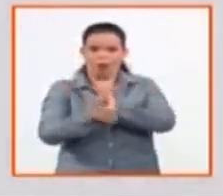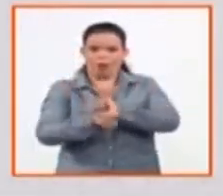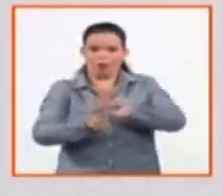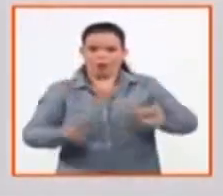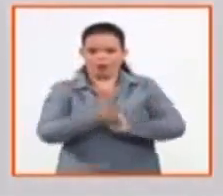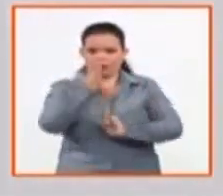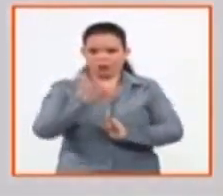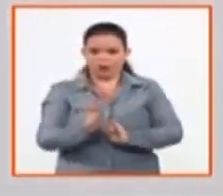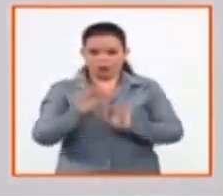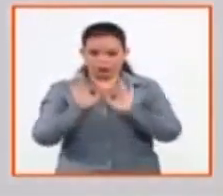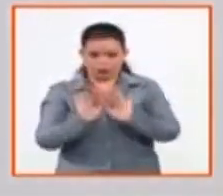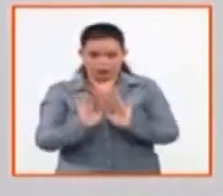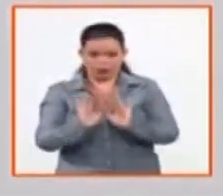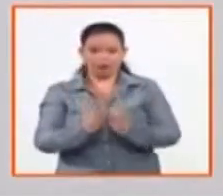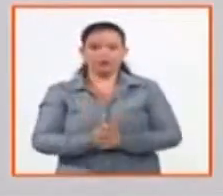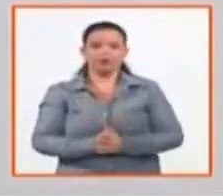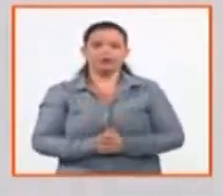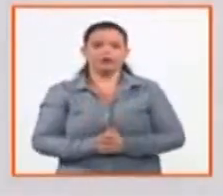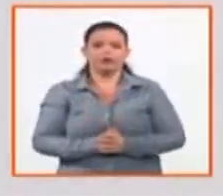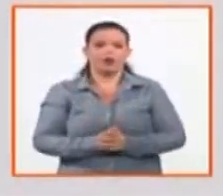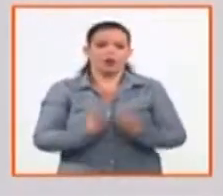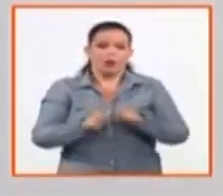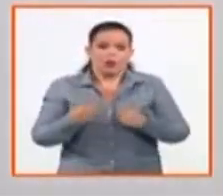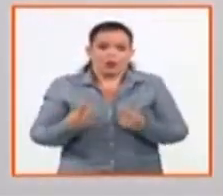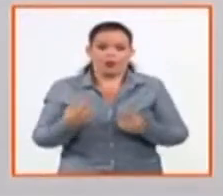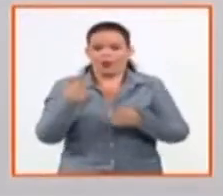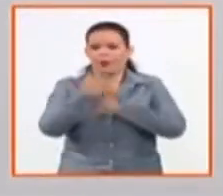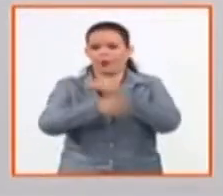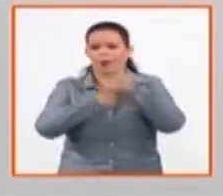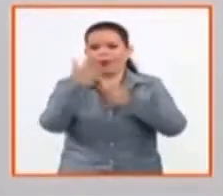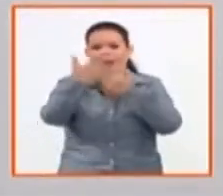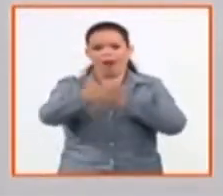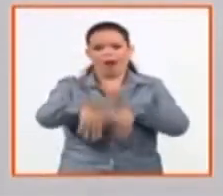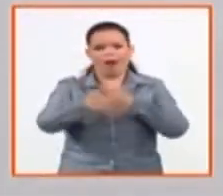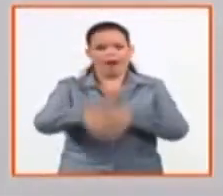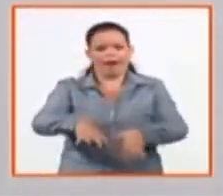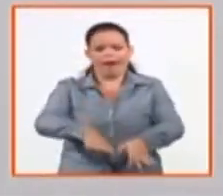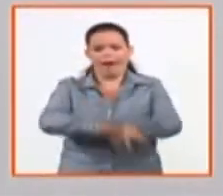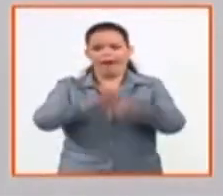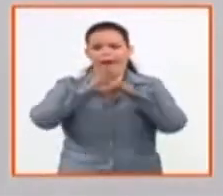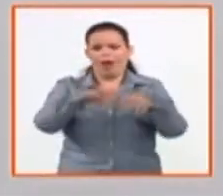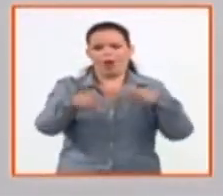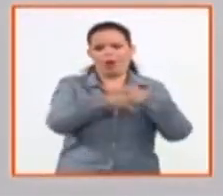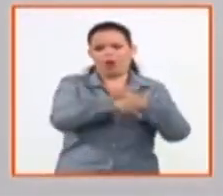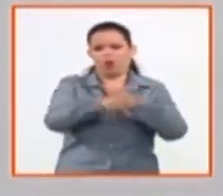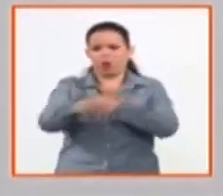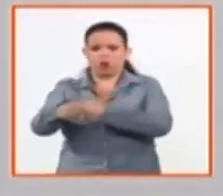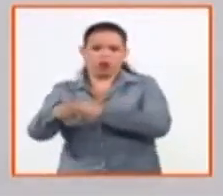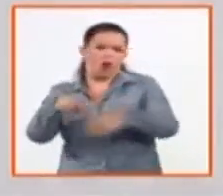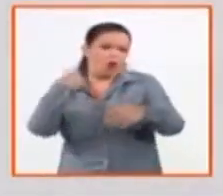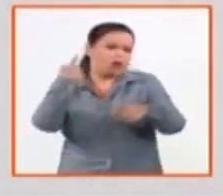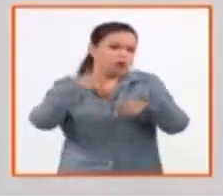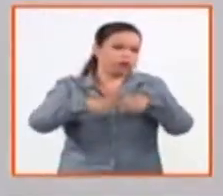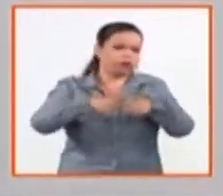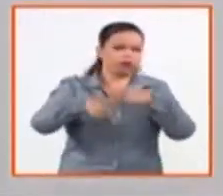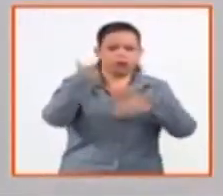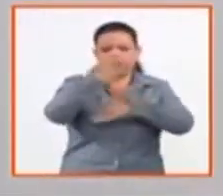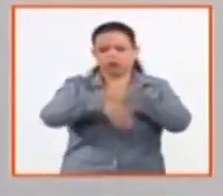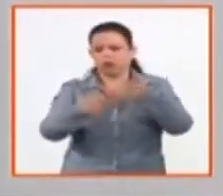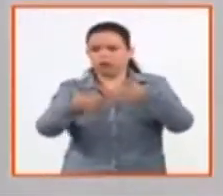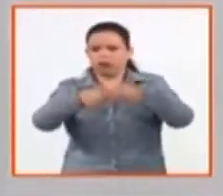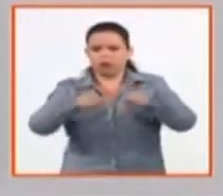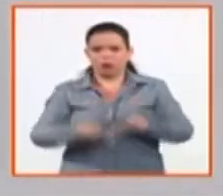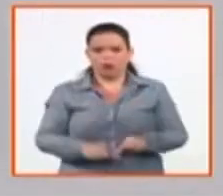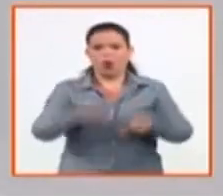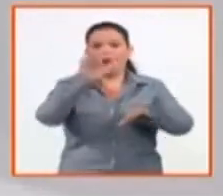Además, el nivel de violencia, esto lo dicen los rusos, lo dijeron en un comunicado que hicieron, el nivel de violencia que el propio Estados Unidos creó al